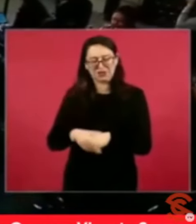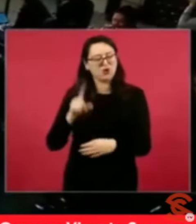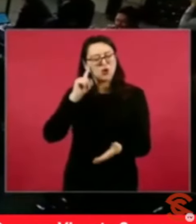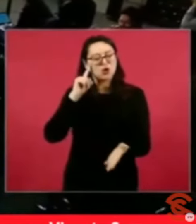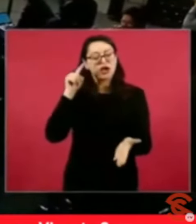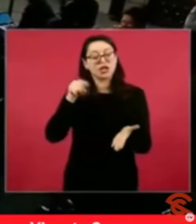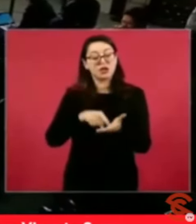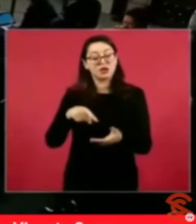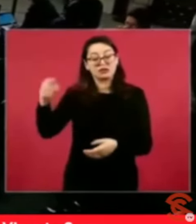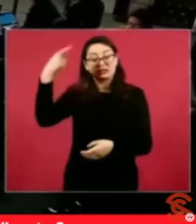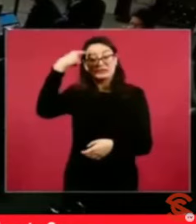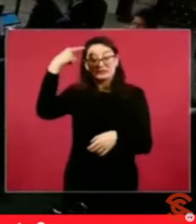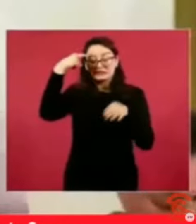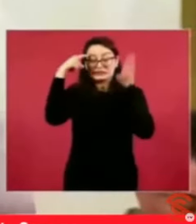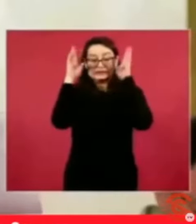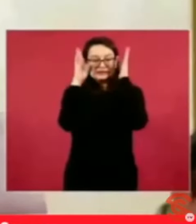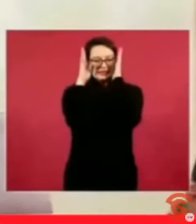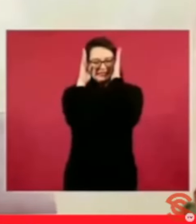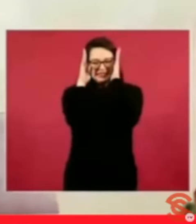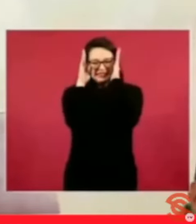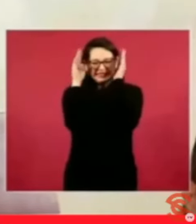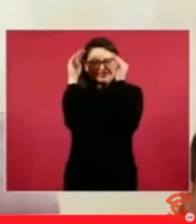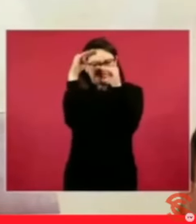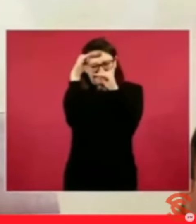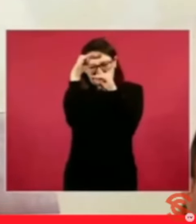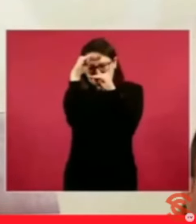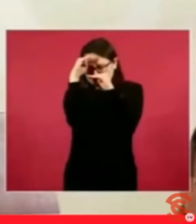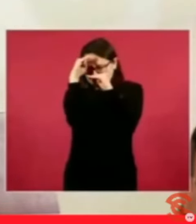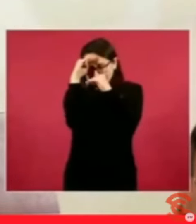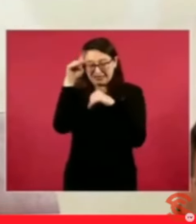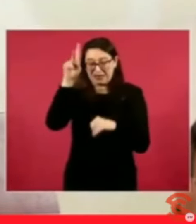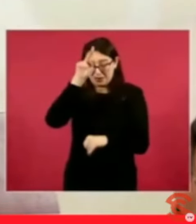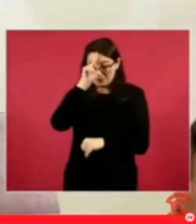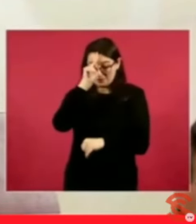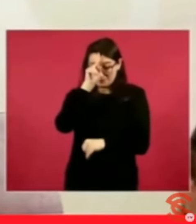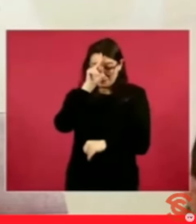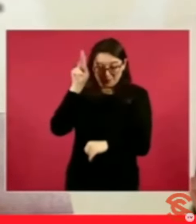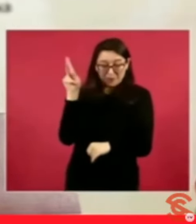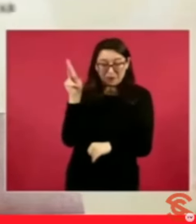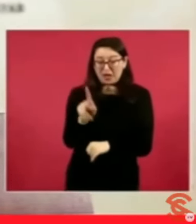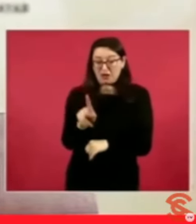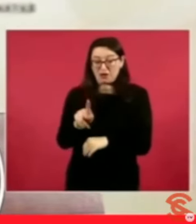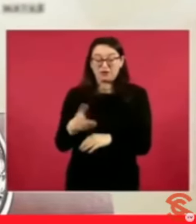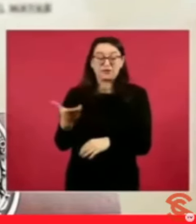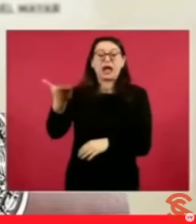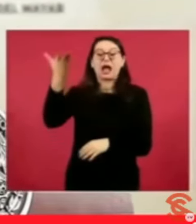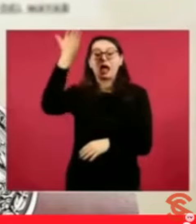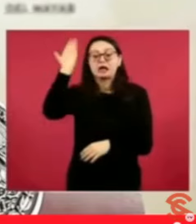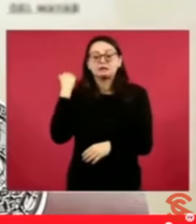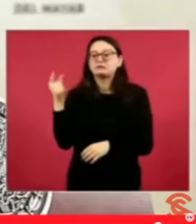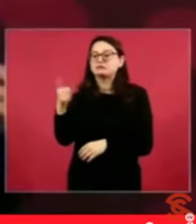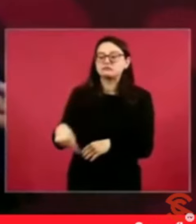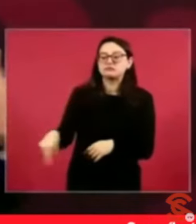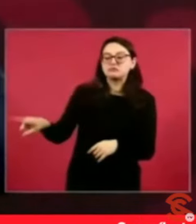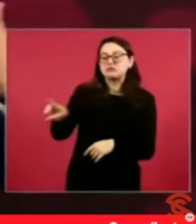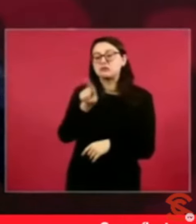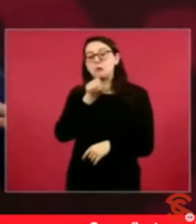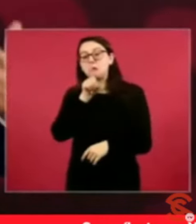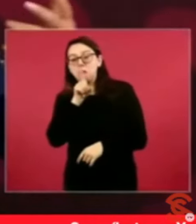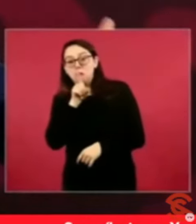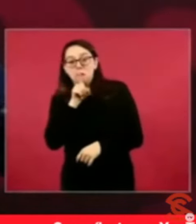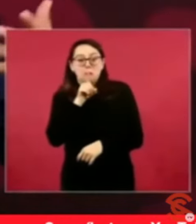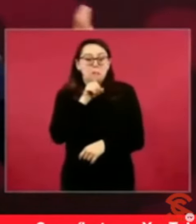son muy conservadores y antes podían ocultarlo pero ahora como